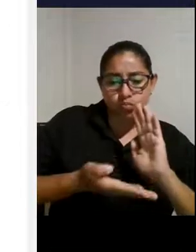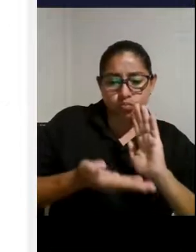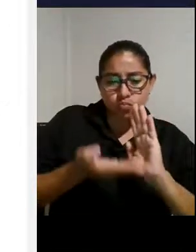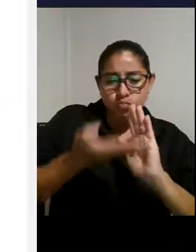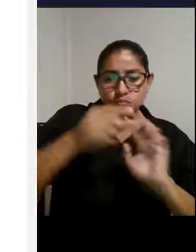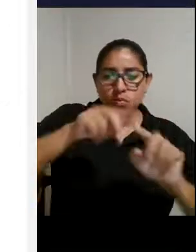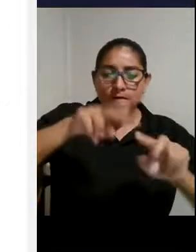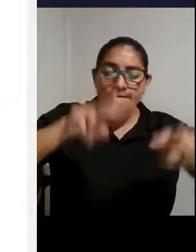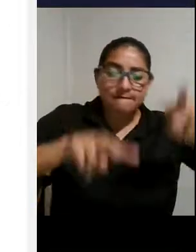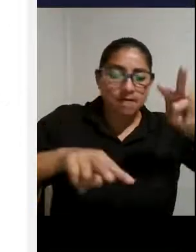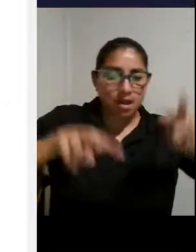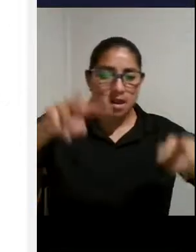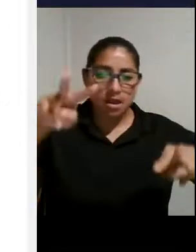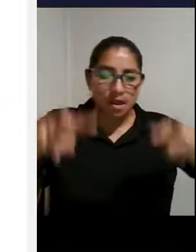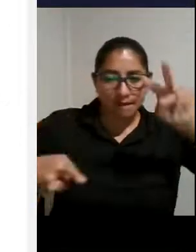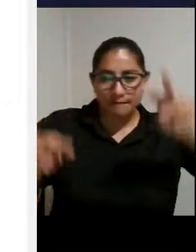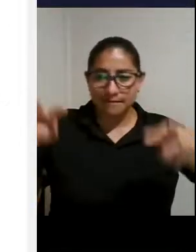variable?